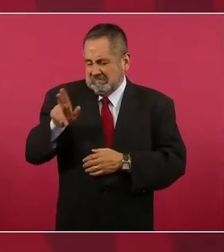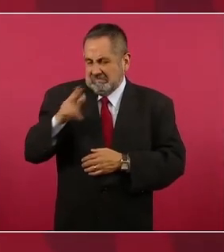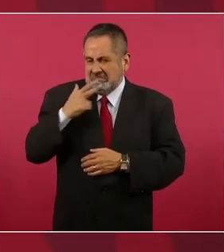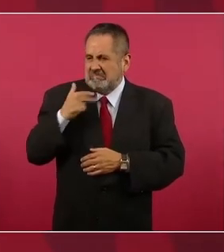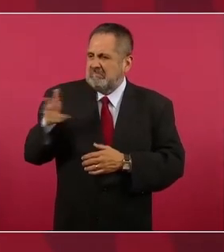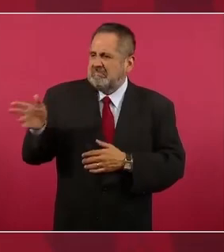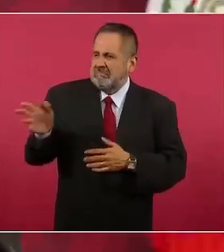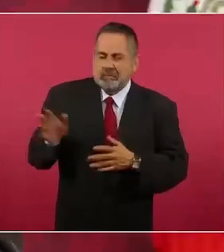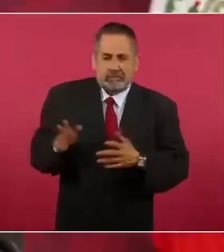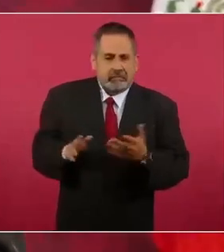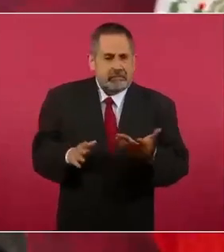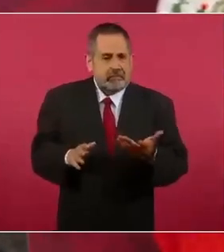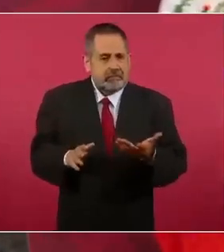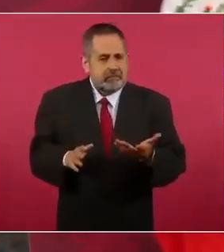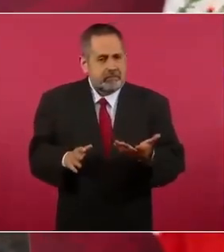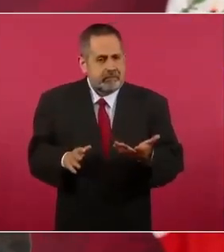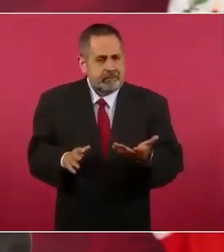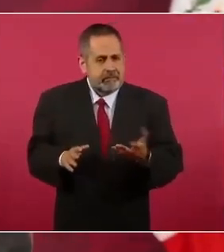porque antes